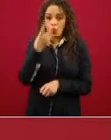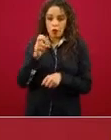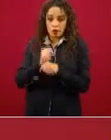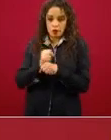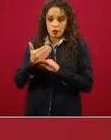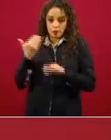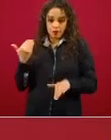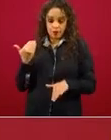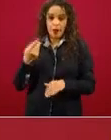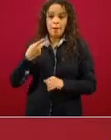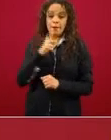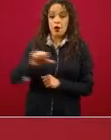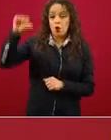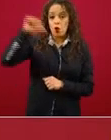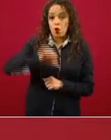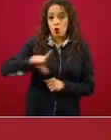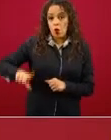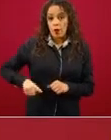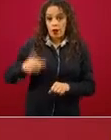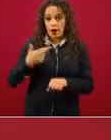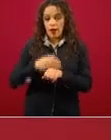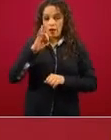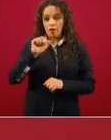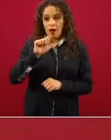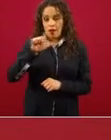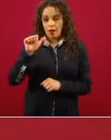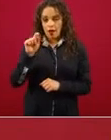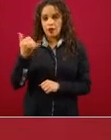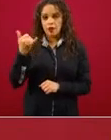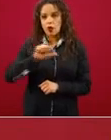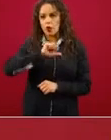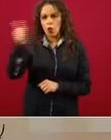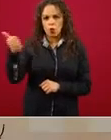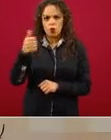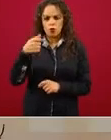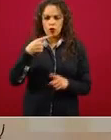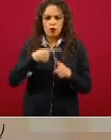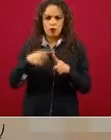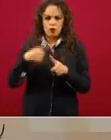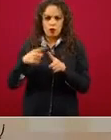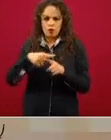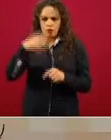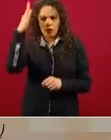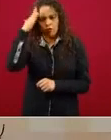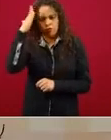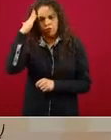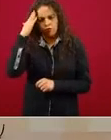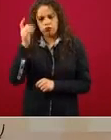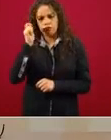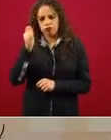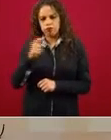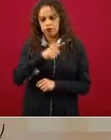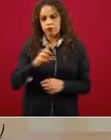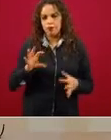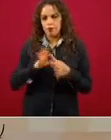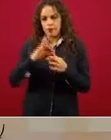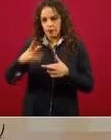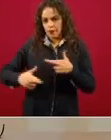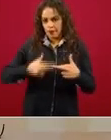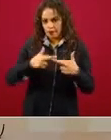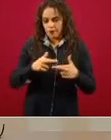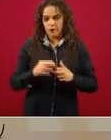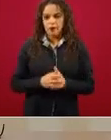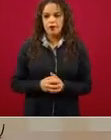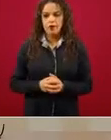Fayad, la jefa de gobierno de la Ciudad de México y otros mandatarios y mandatarias de la región externaron